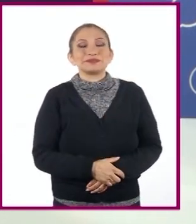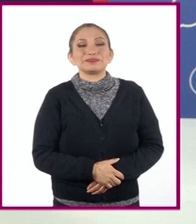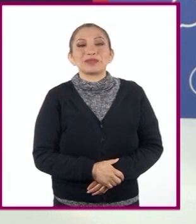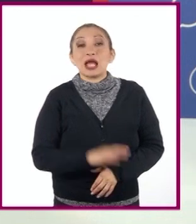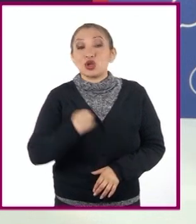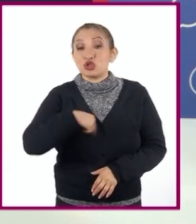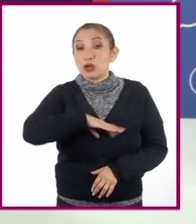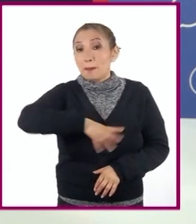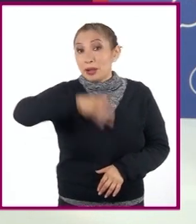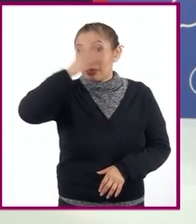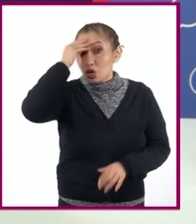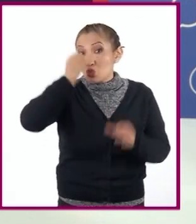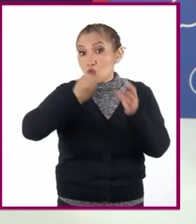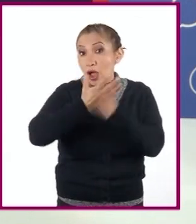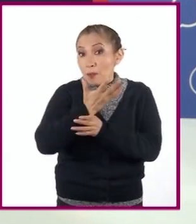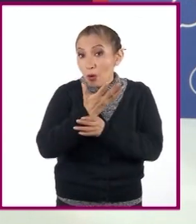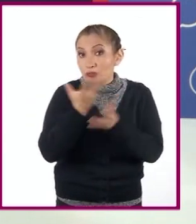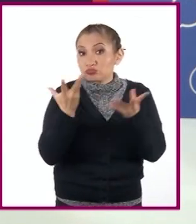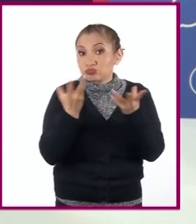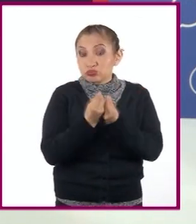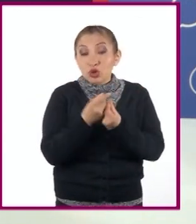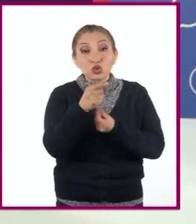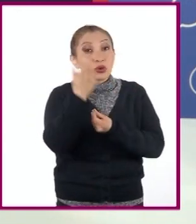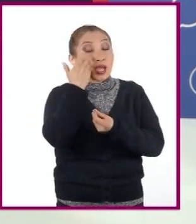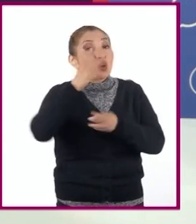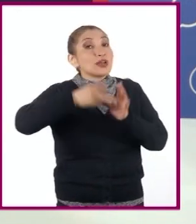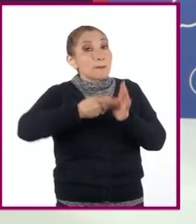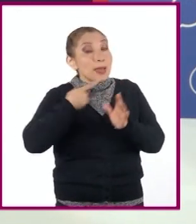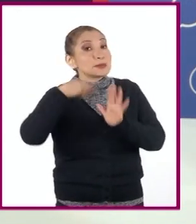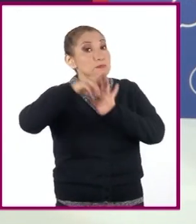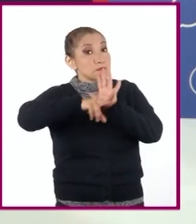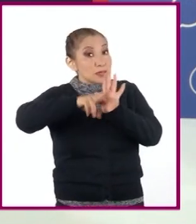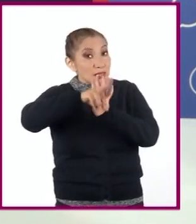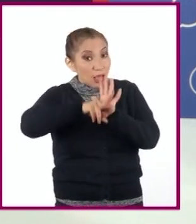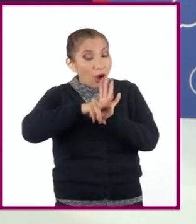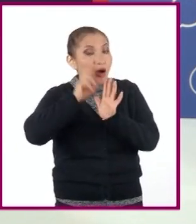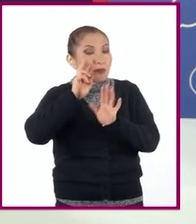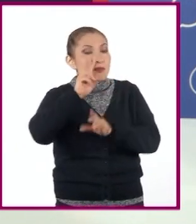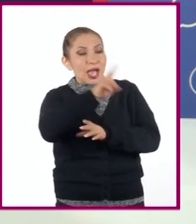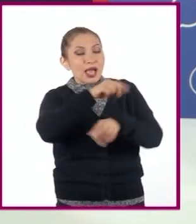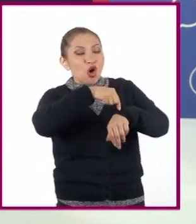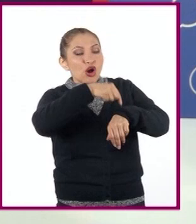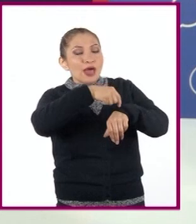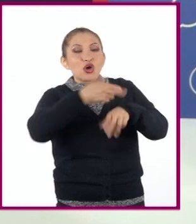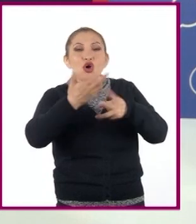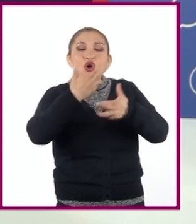Hemos aprendido algo nuevo juntos. Y si quieren volver a ver la sesión, consulten los horarios